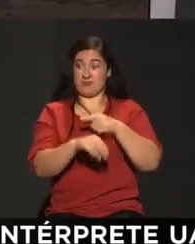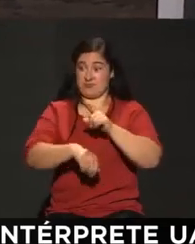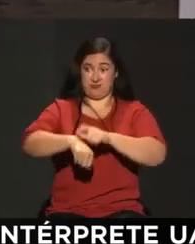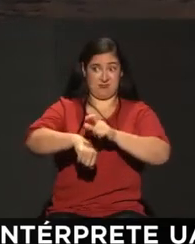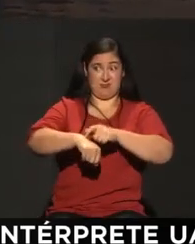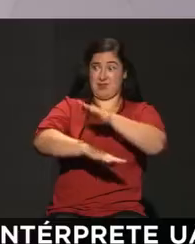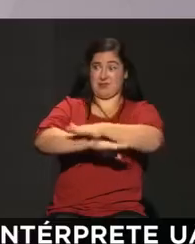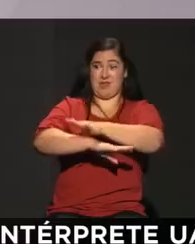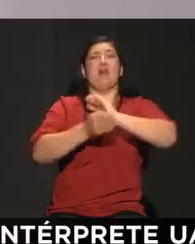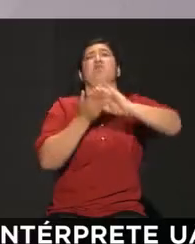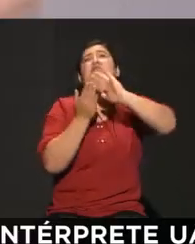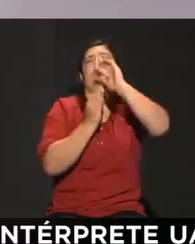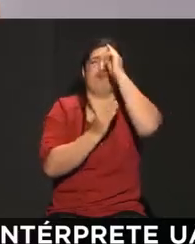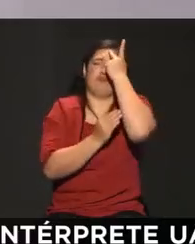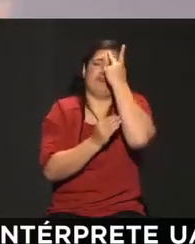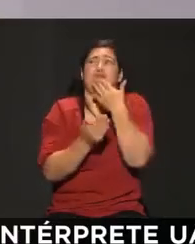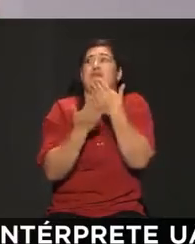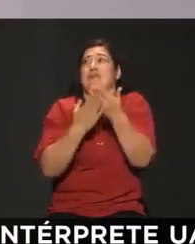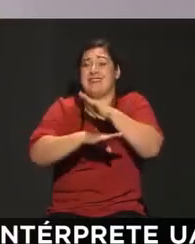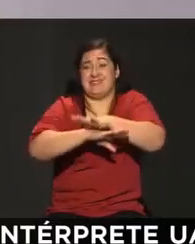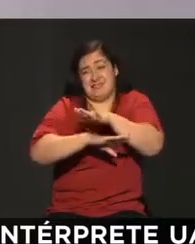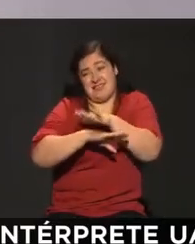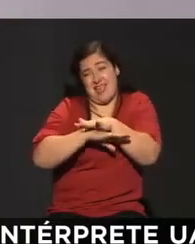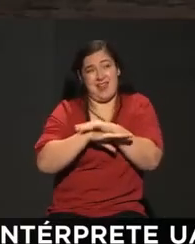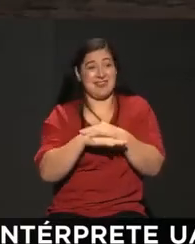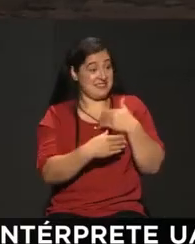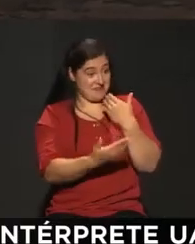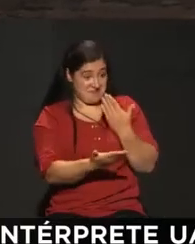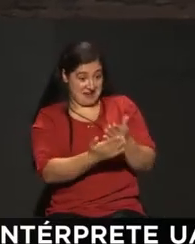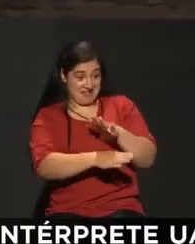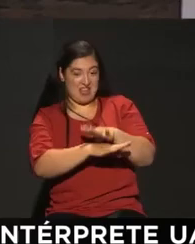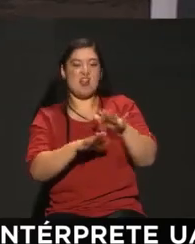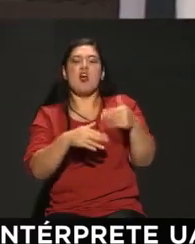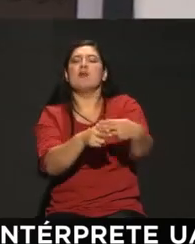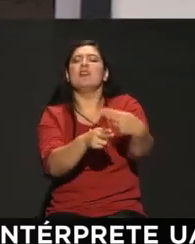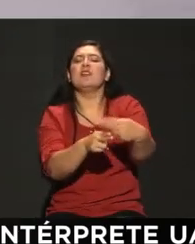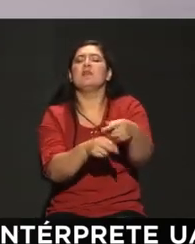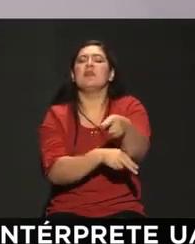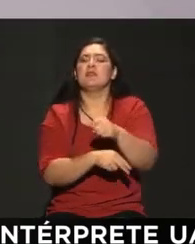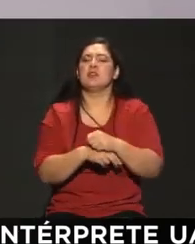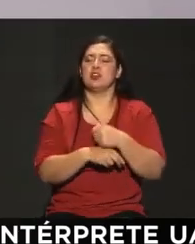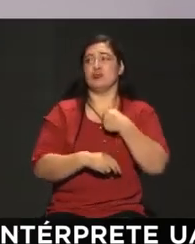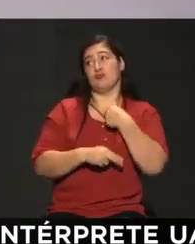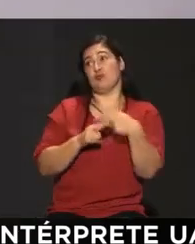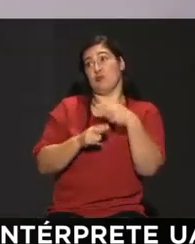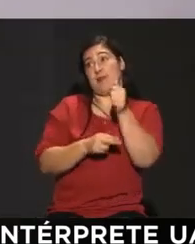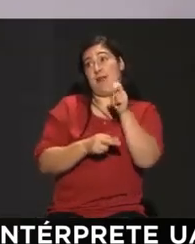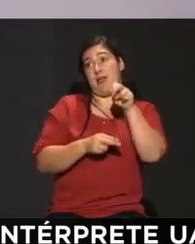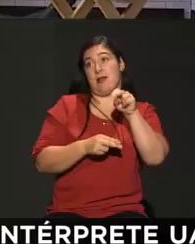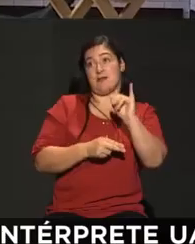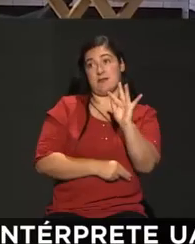Ay, ya. Pero qué pena, buenas tardes. Buenas tardes. ¿Cómo te llamas? Yo me llamo